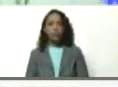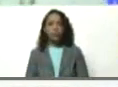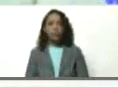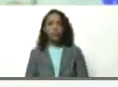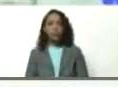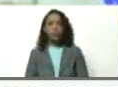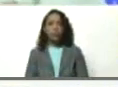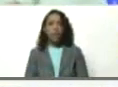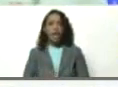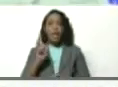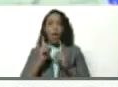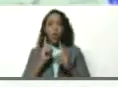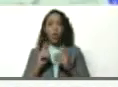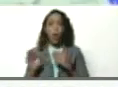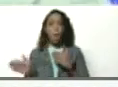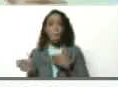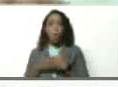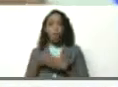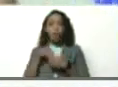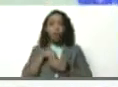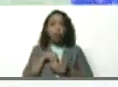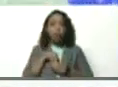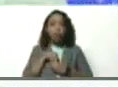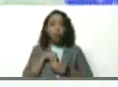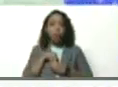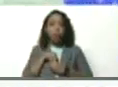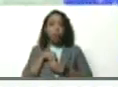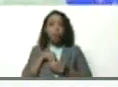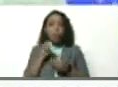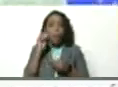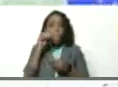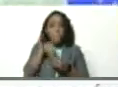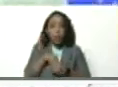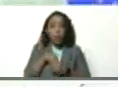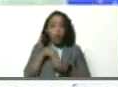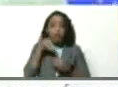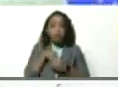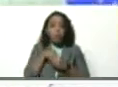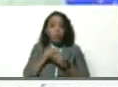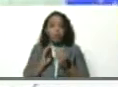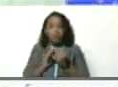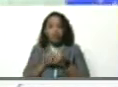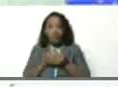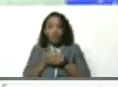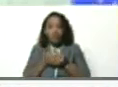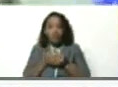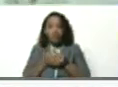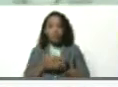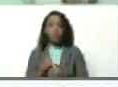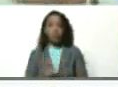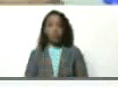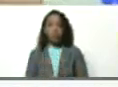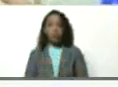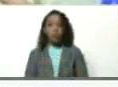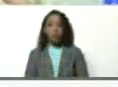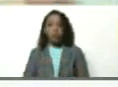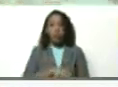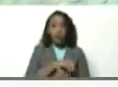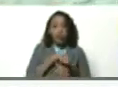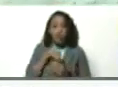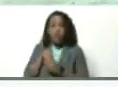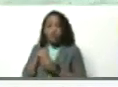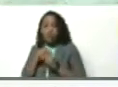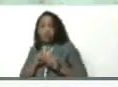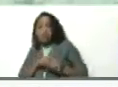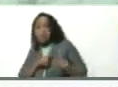dice encierra se cancelan una cápsula se aíslan del pueblo